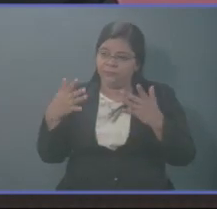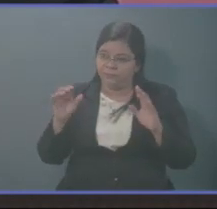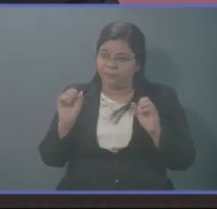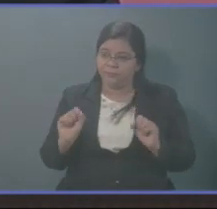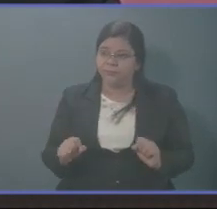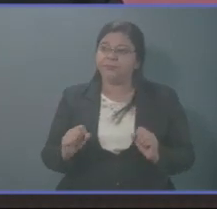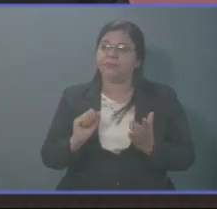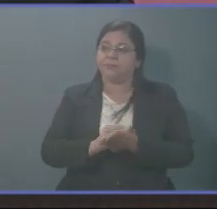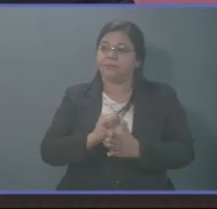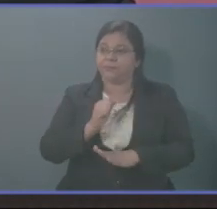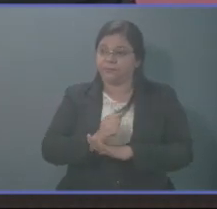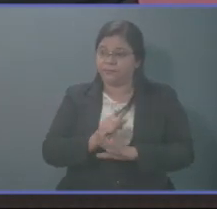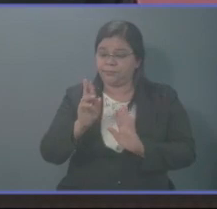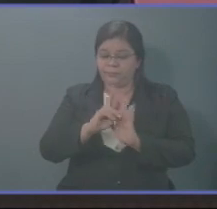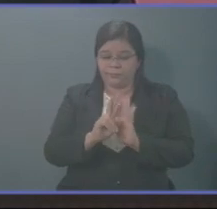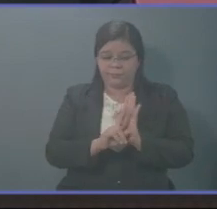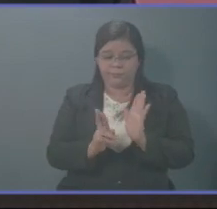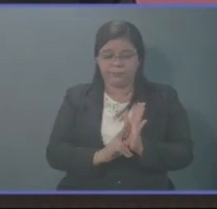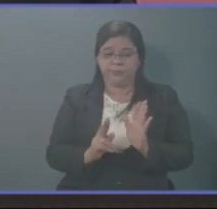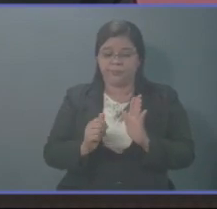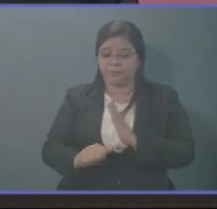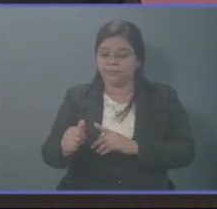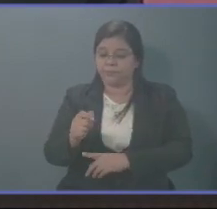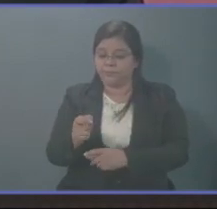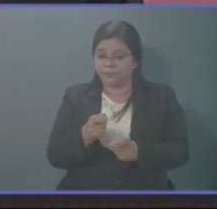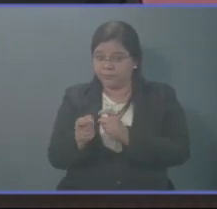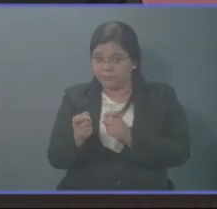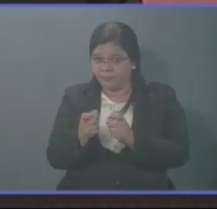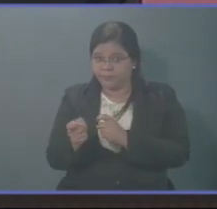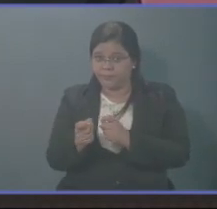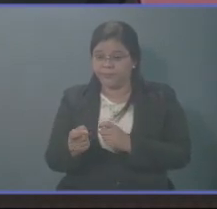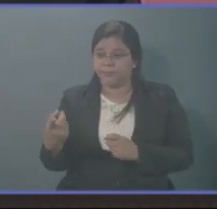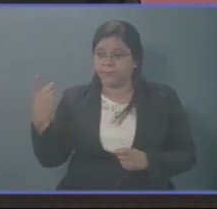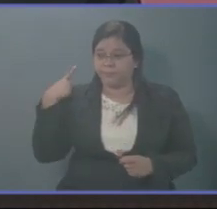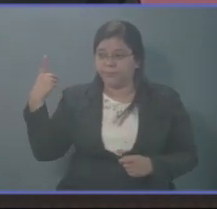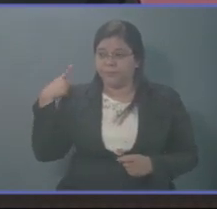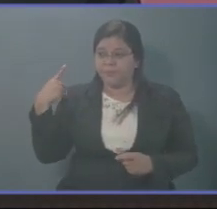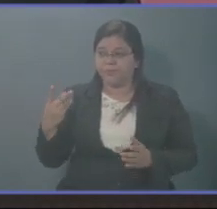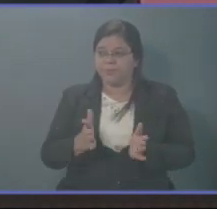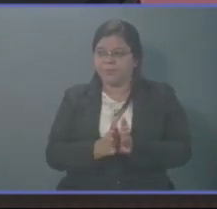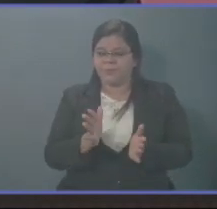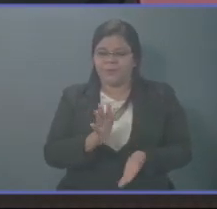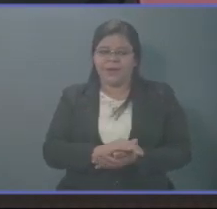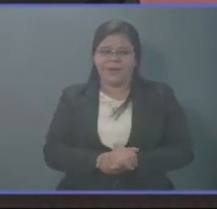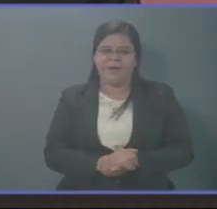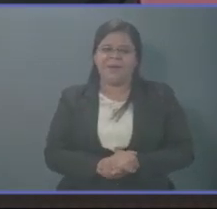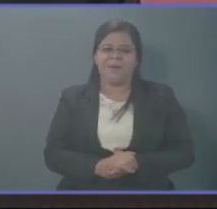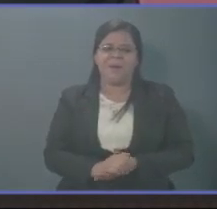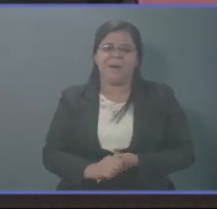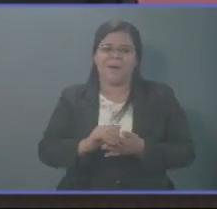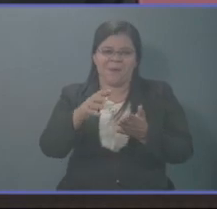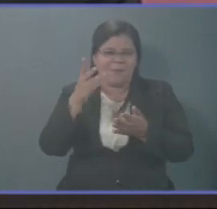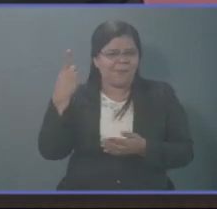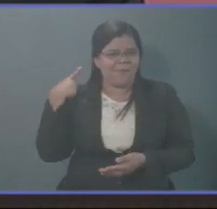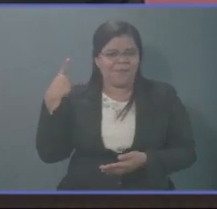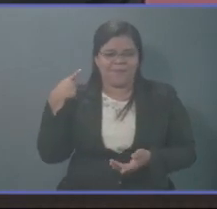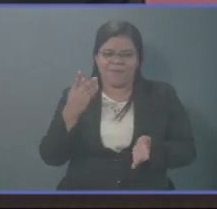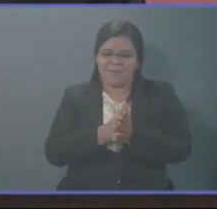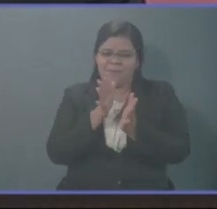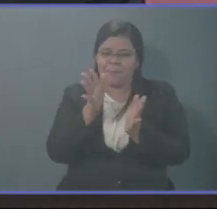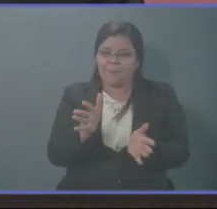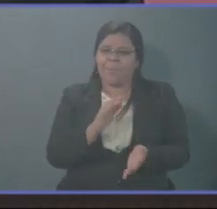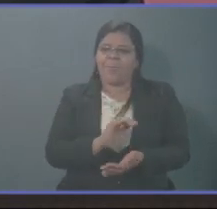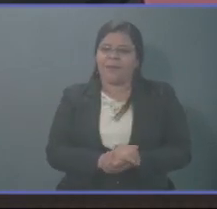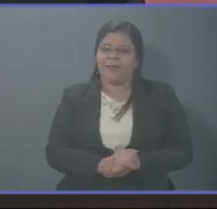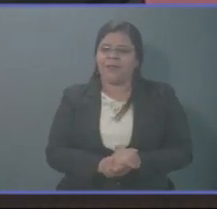para establecer las normas administrativas por medio de la Dirección General de Aduanas, Impuestos Internos y Tesorería para